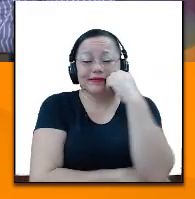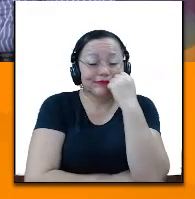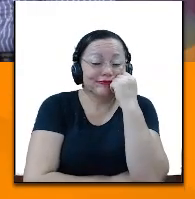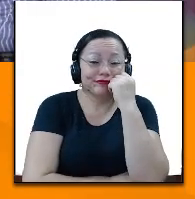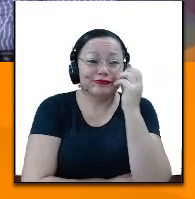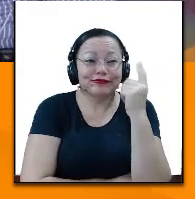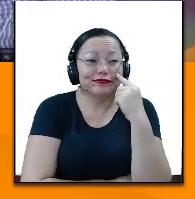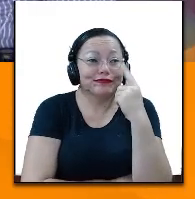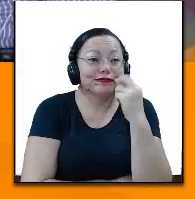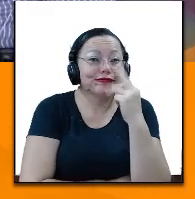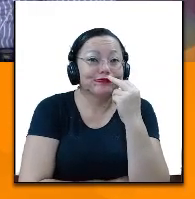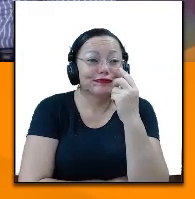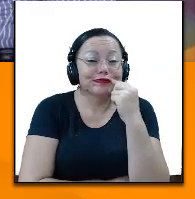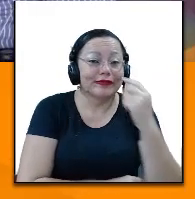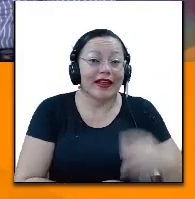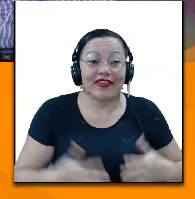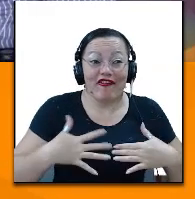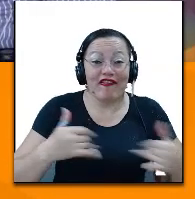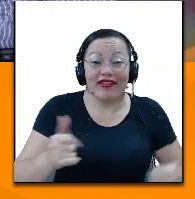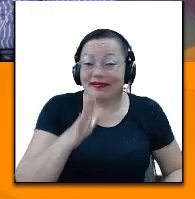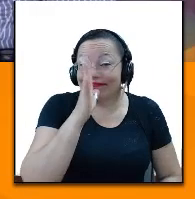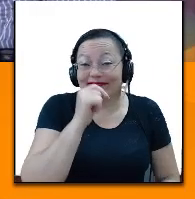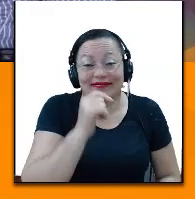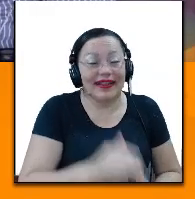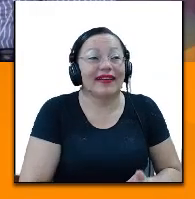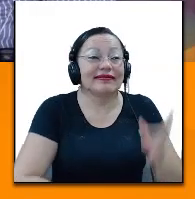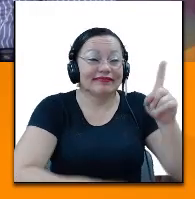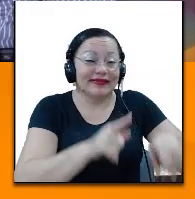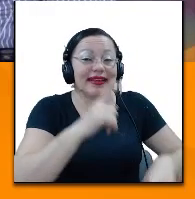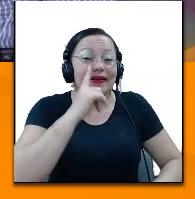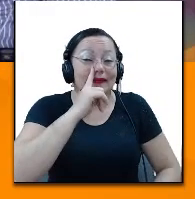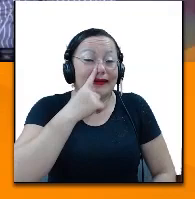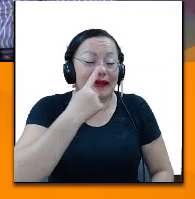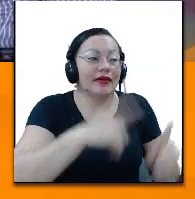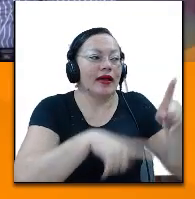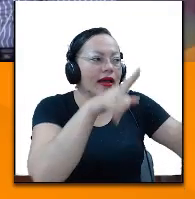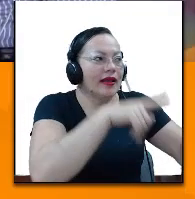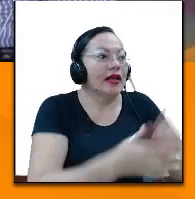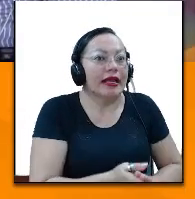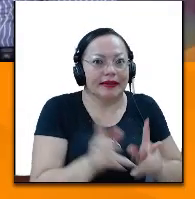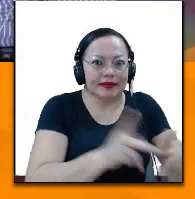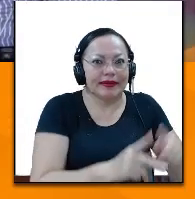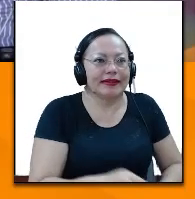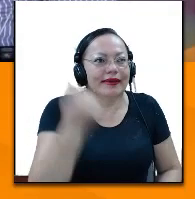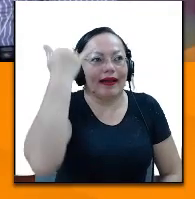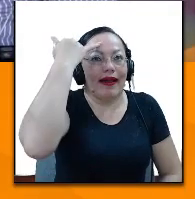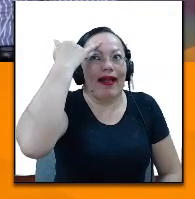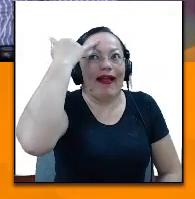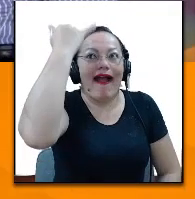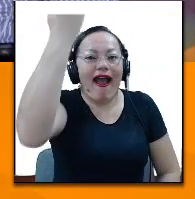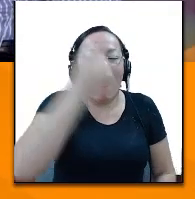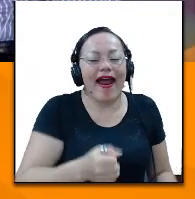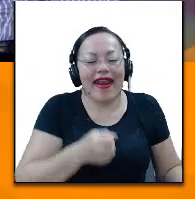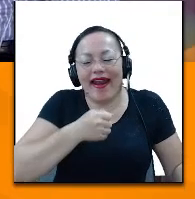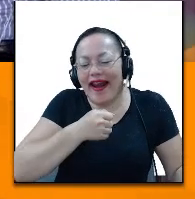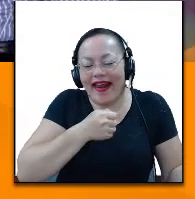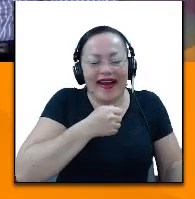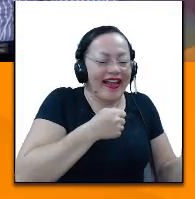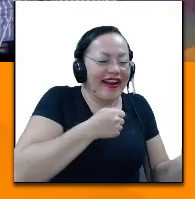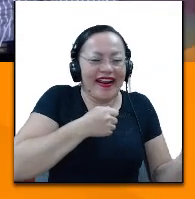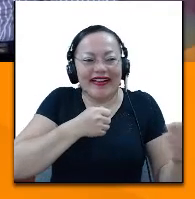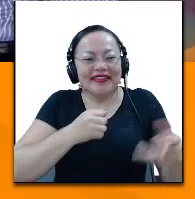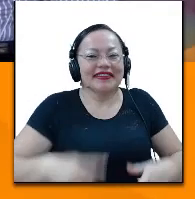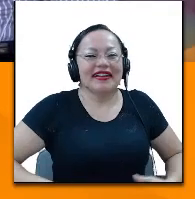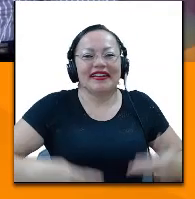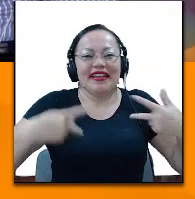nada agradable. Y vemos que algunos artistas se han puesto en la tarea de cantarle a la